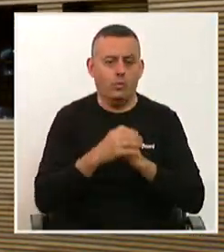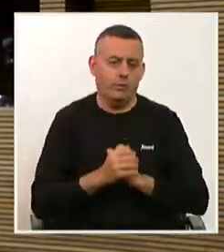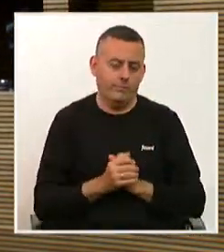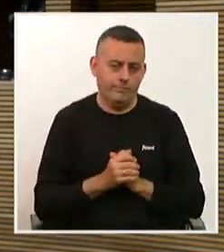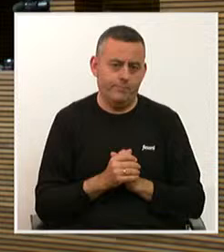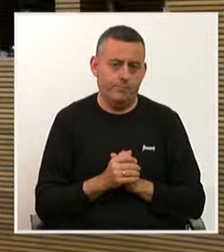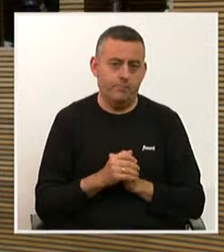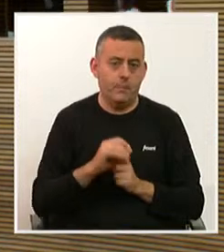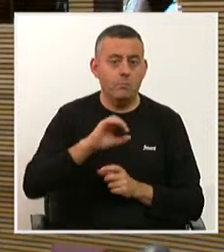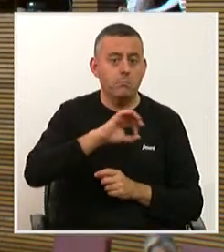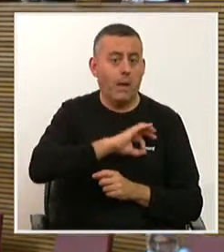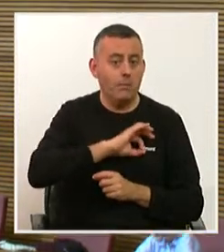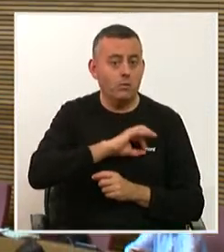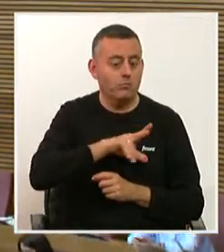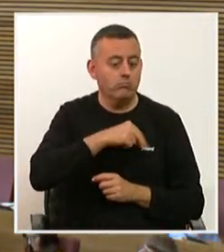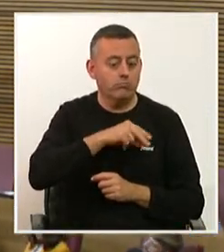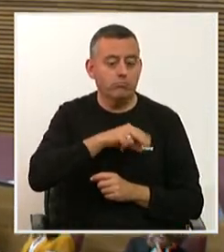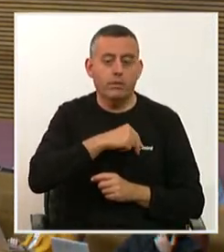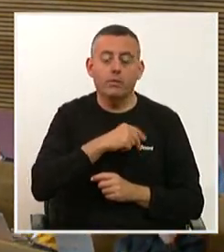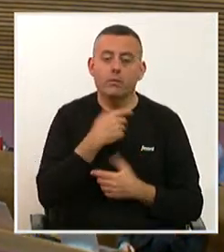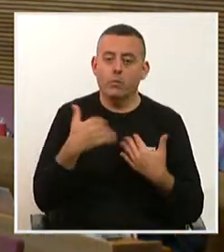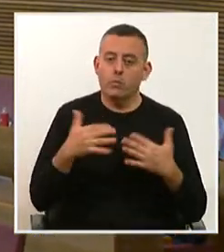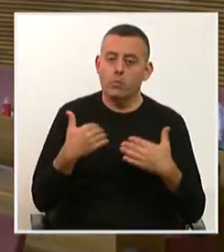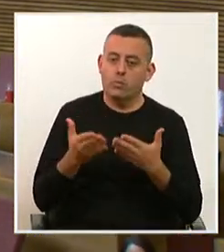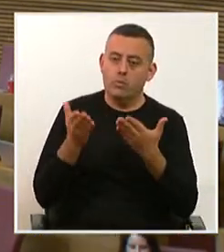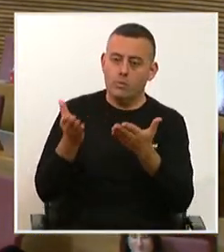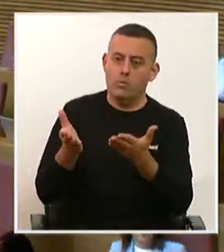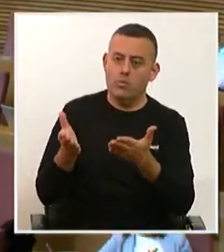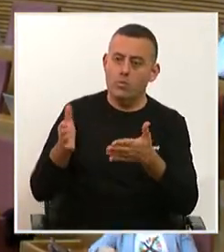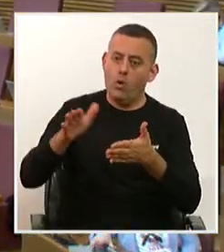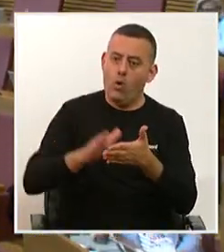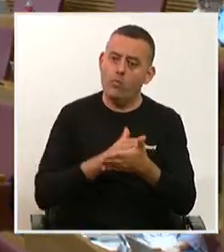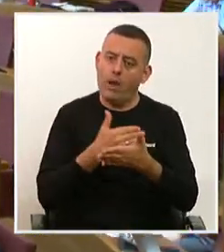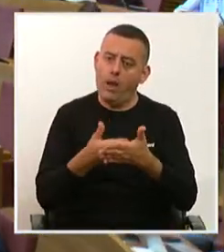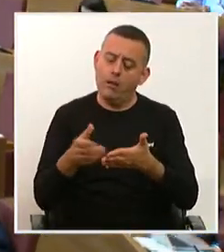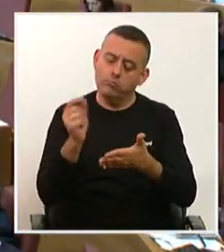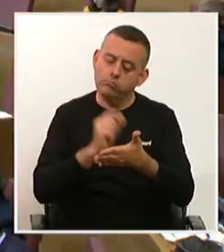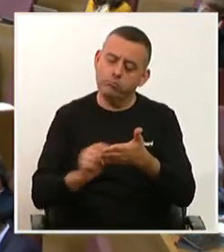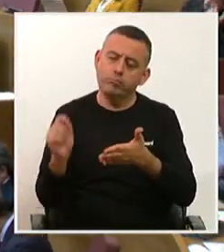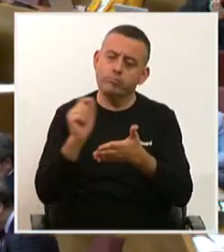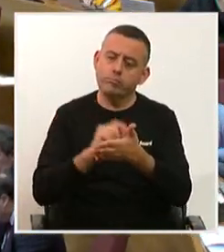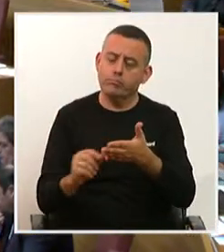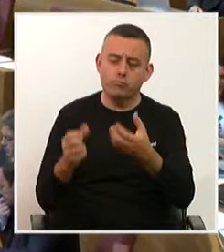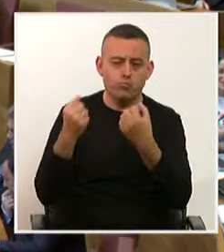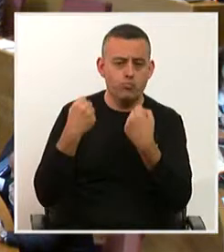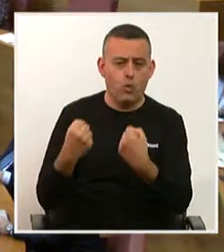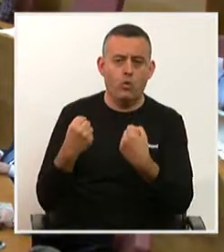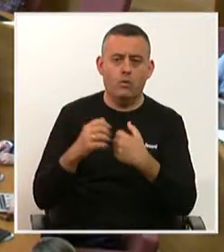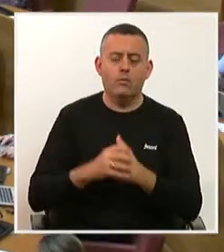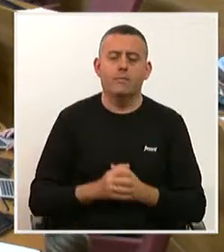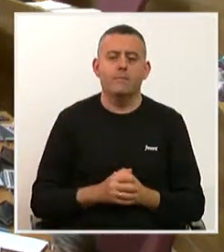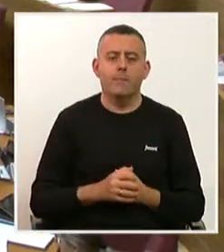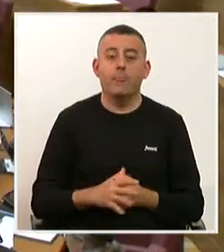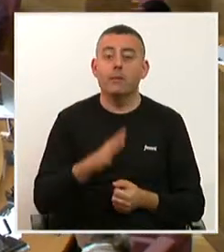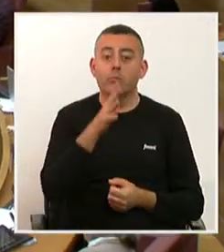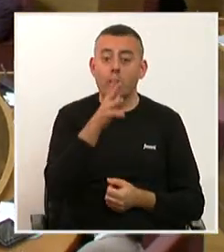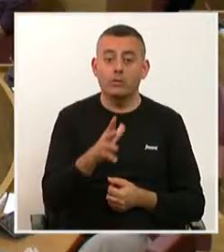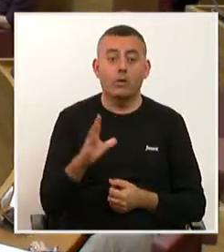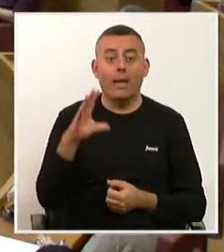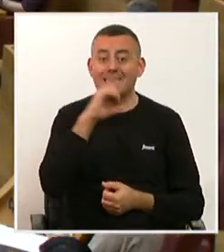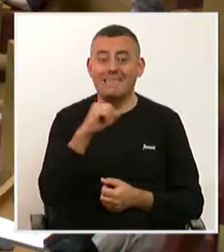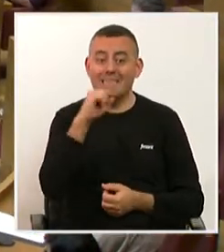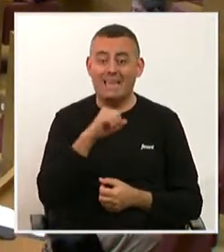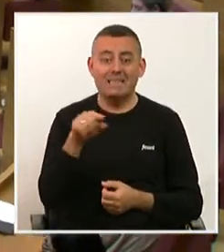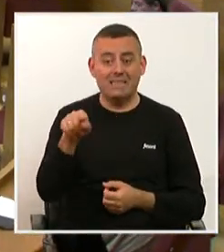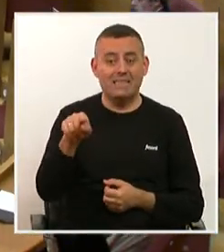valoren intens yt que conforma la se obra vi Andrés efectiv